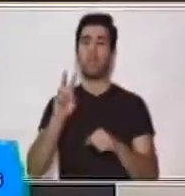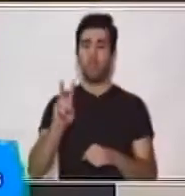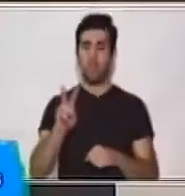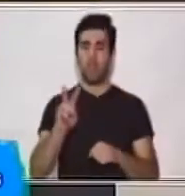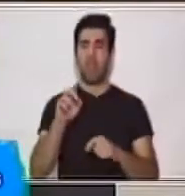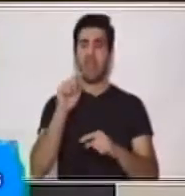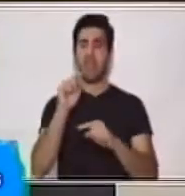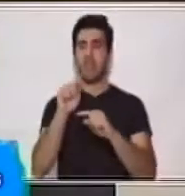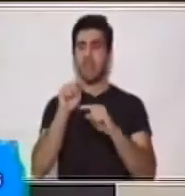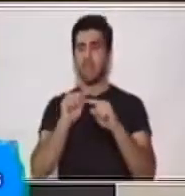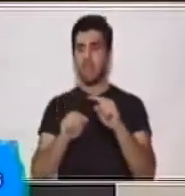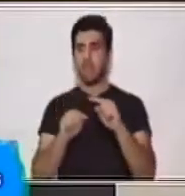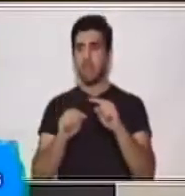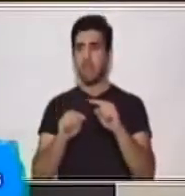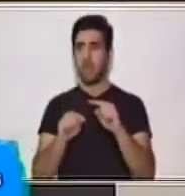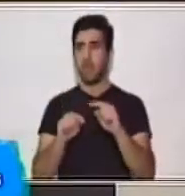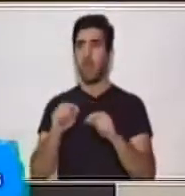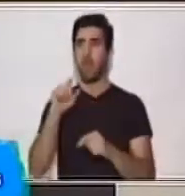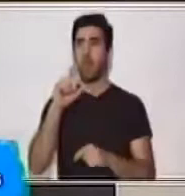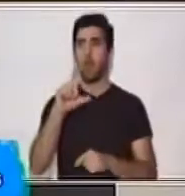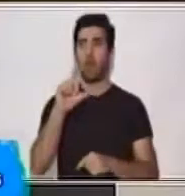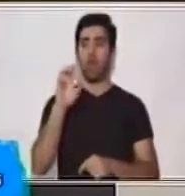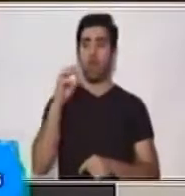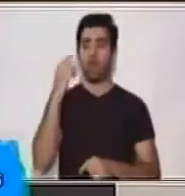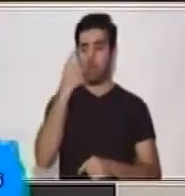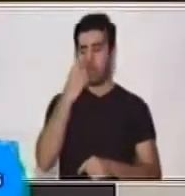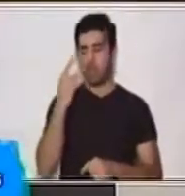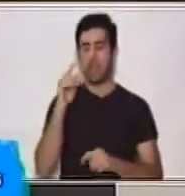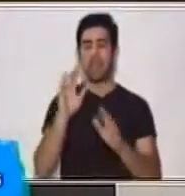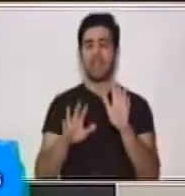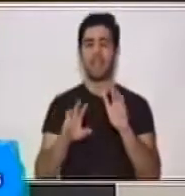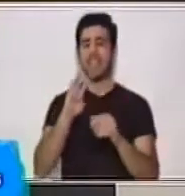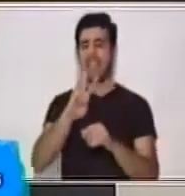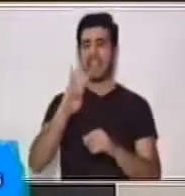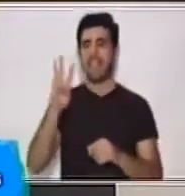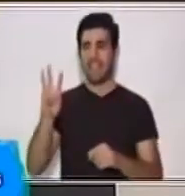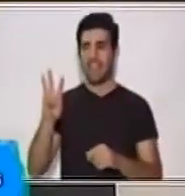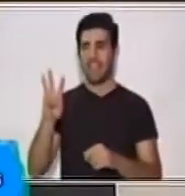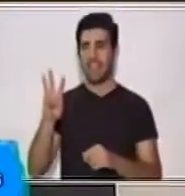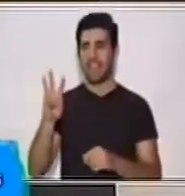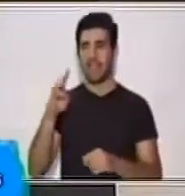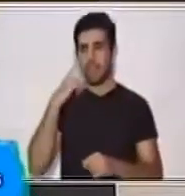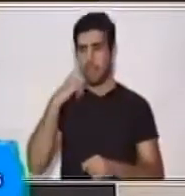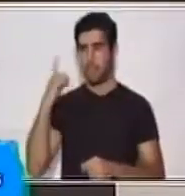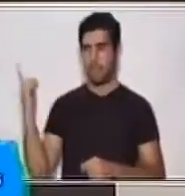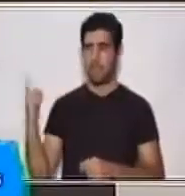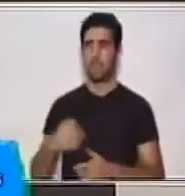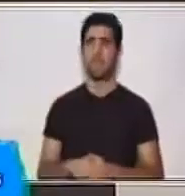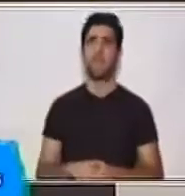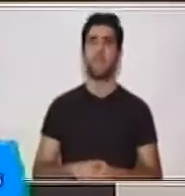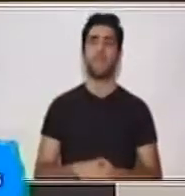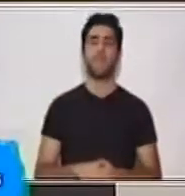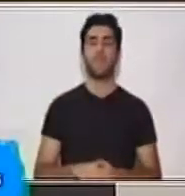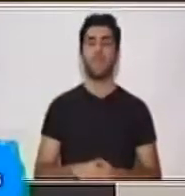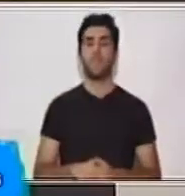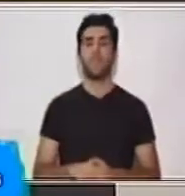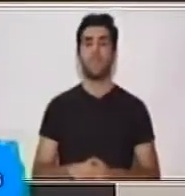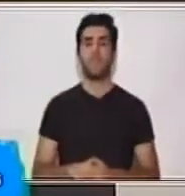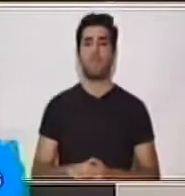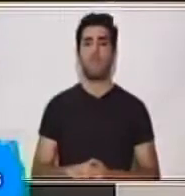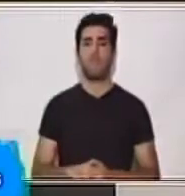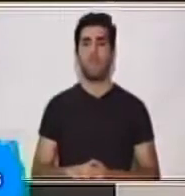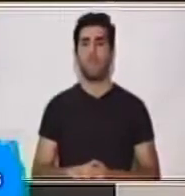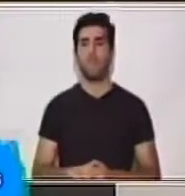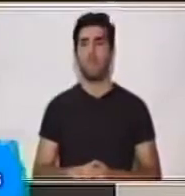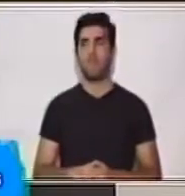dividido el coseno de 33 de grados. 33 grados. Que es el ángulo que estamos estudiando.